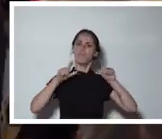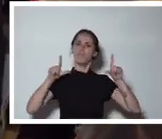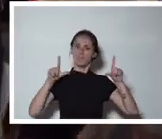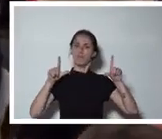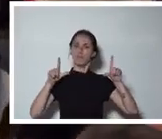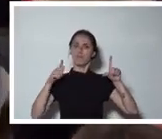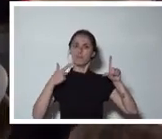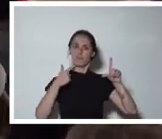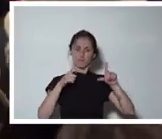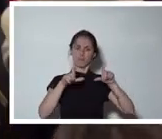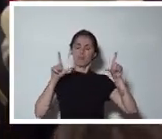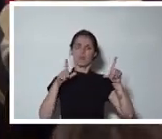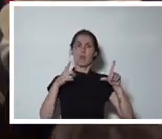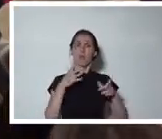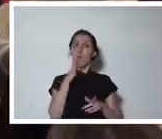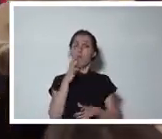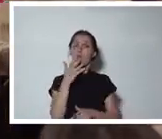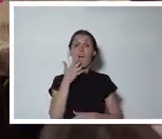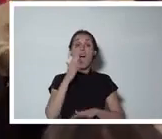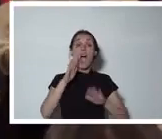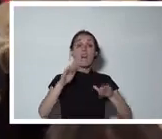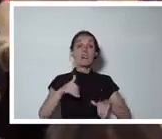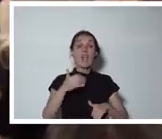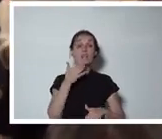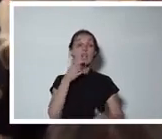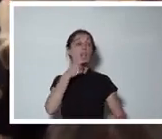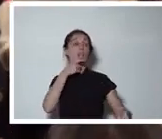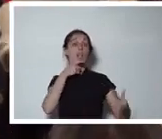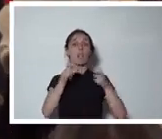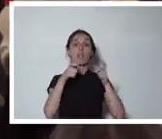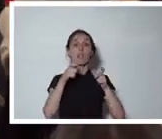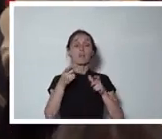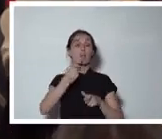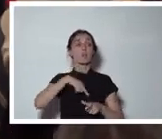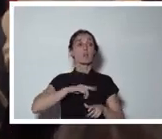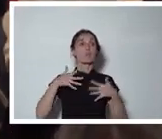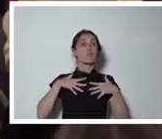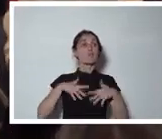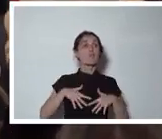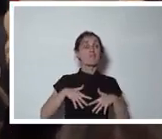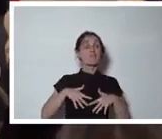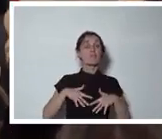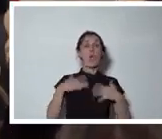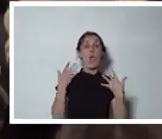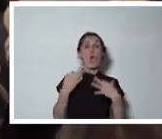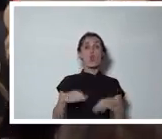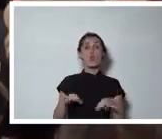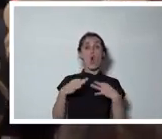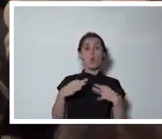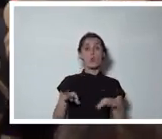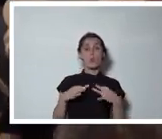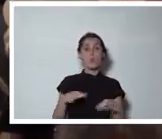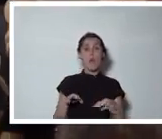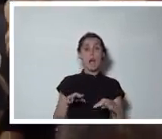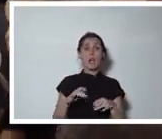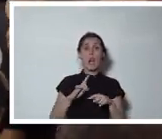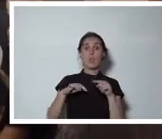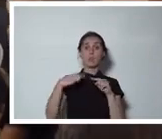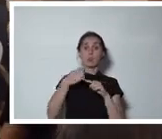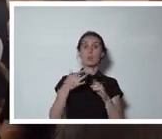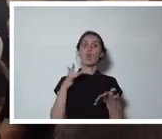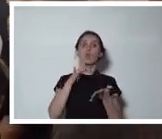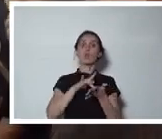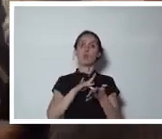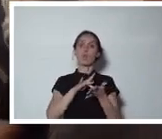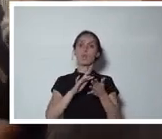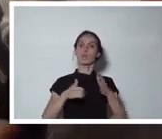normalizado y tan naturalizado que mujeres que hoy ocupamos lugares de poder eh Como puede ser un ministerio como puede ser una alcaldía de